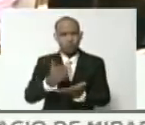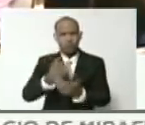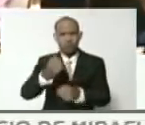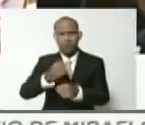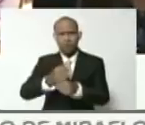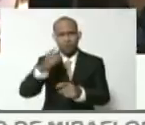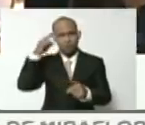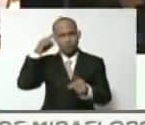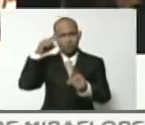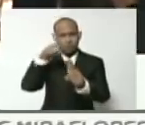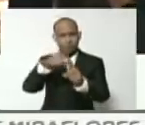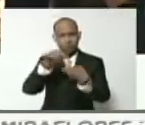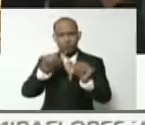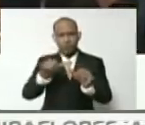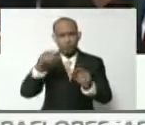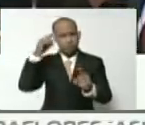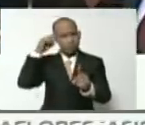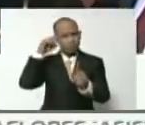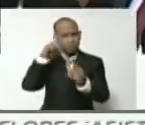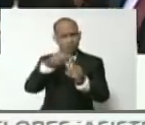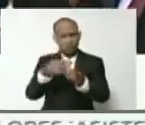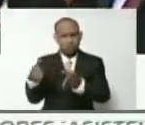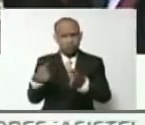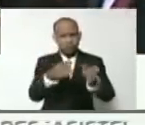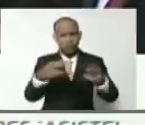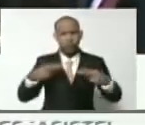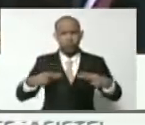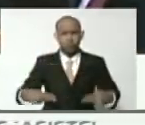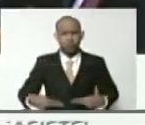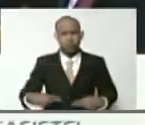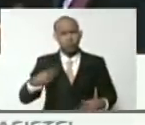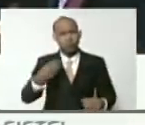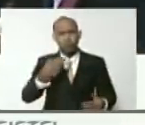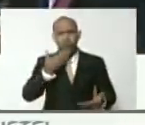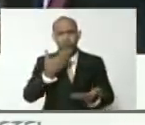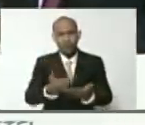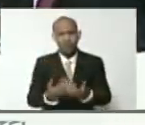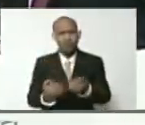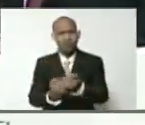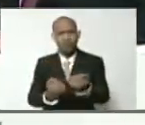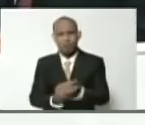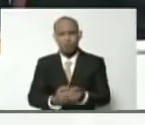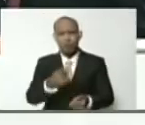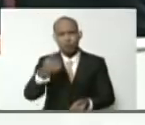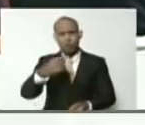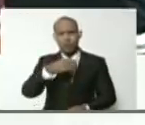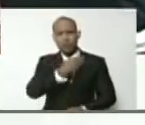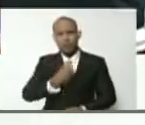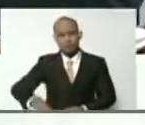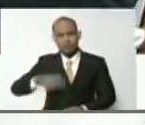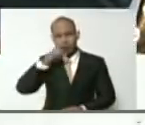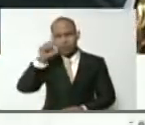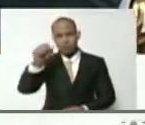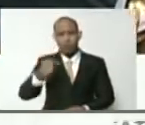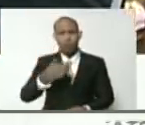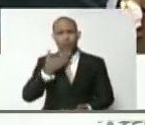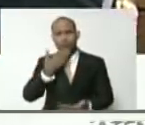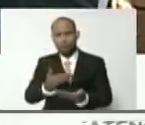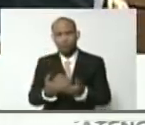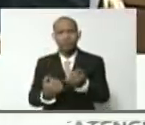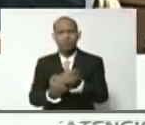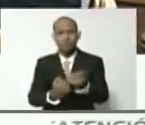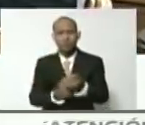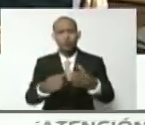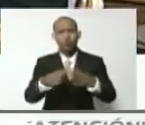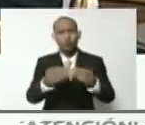esa dirección y quisiera agradecer el apoyo de usted, el apoyo de todos